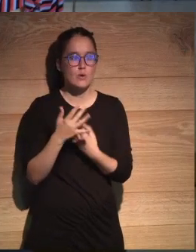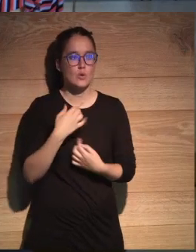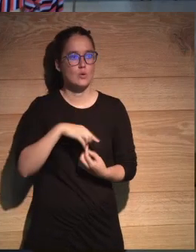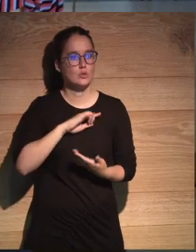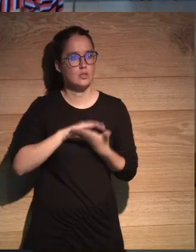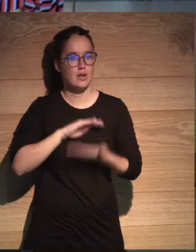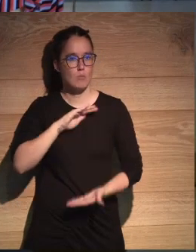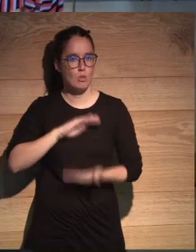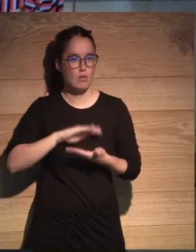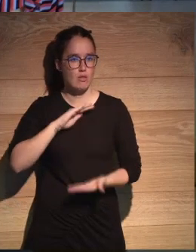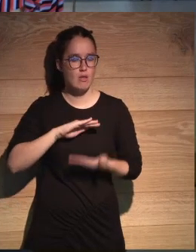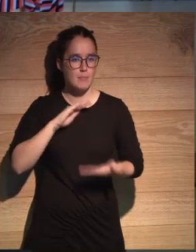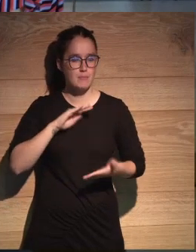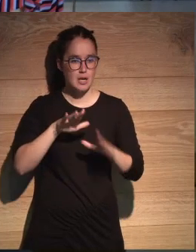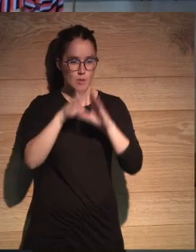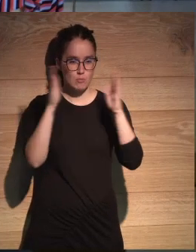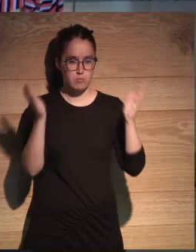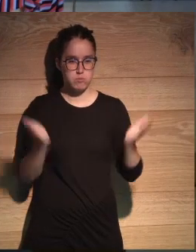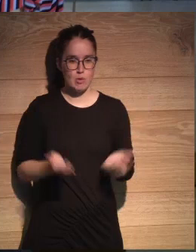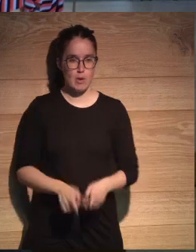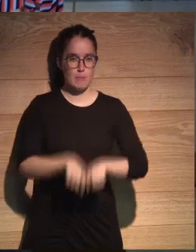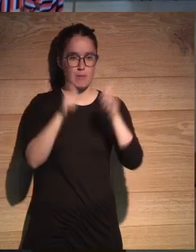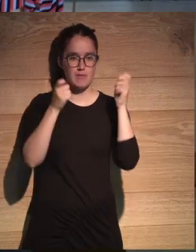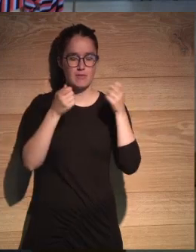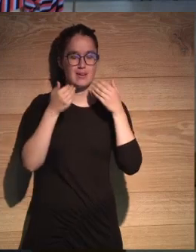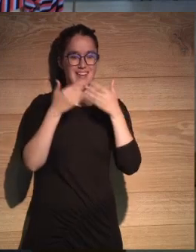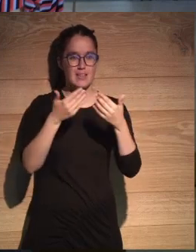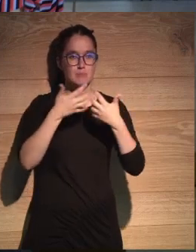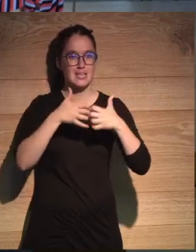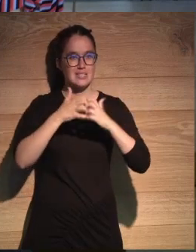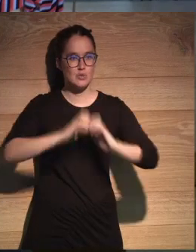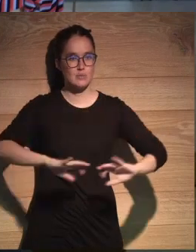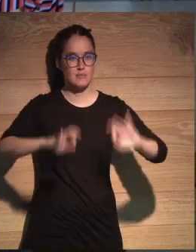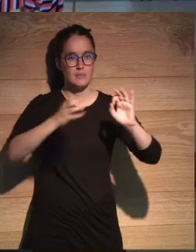siendo capaces de romper la burbuja mediante mecanismos especiales.